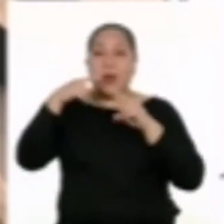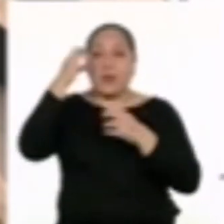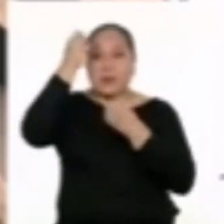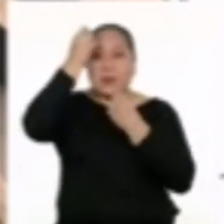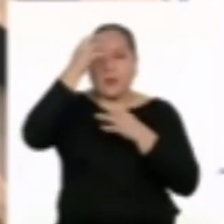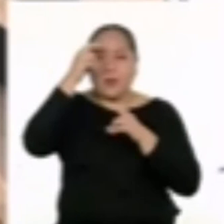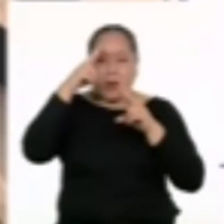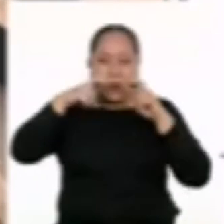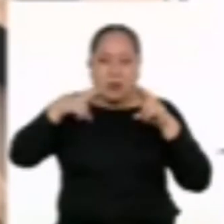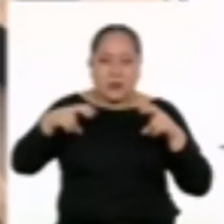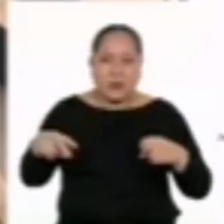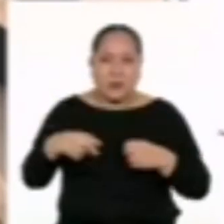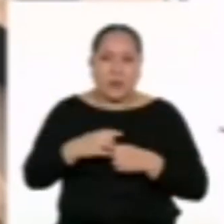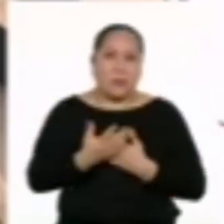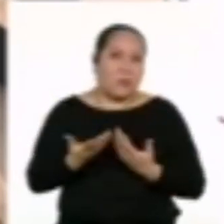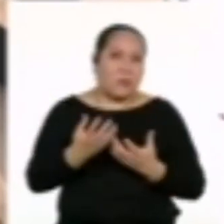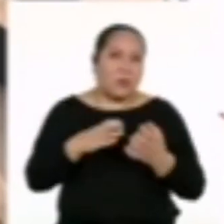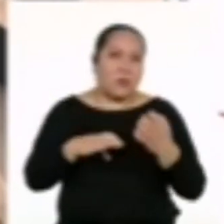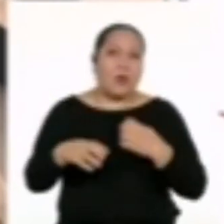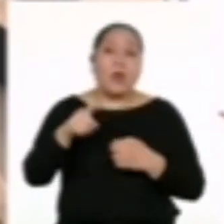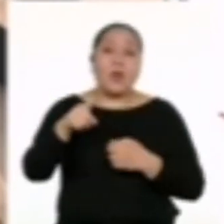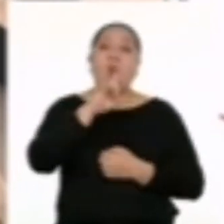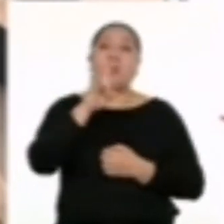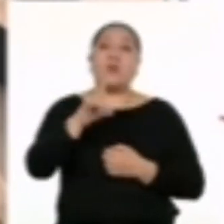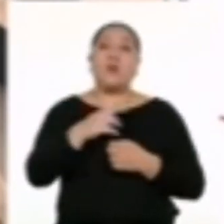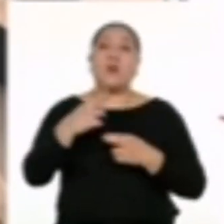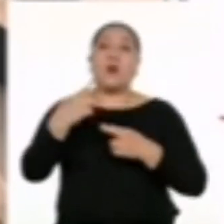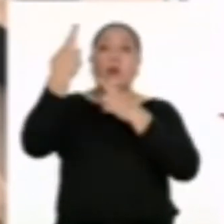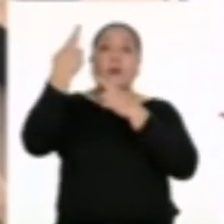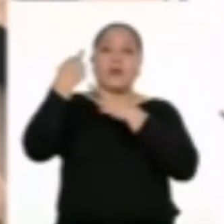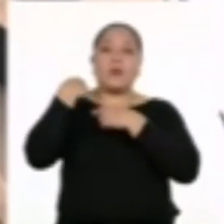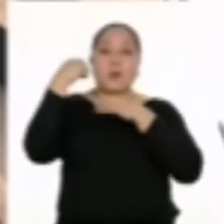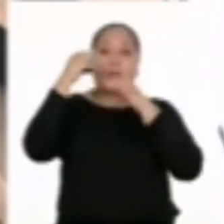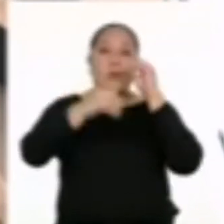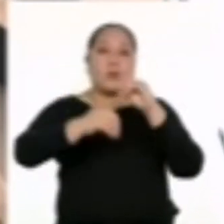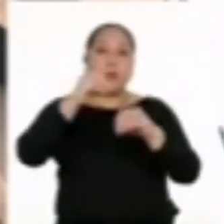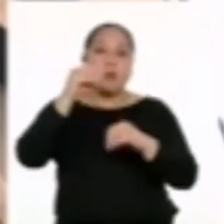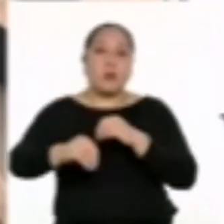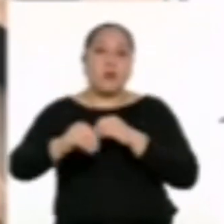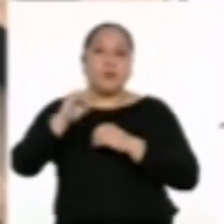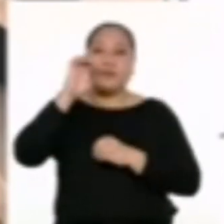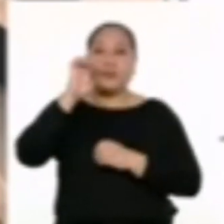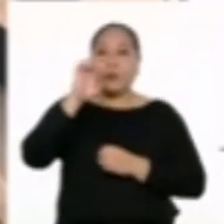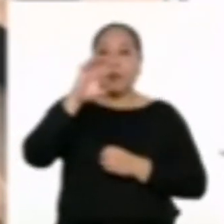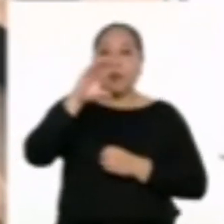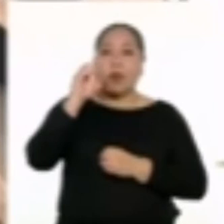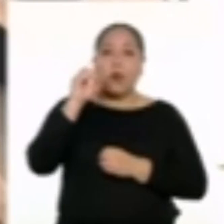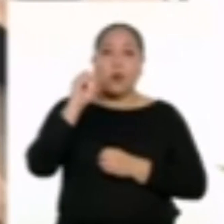analicemos nuestras acciones y seamos todos consumidores responsables e implementemos acciones ecoeficientes verdaderas en nuestros